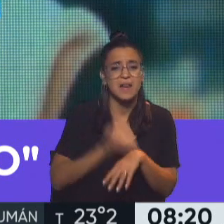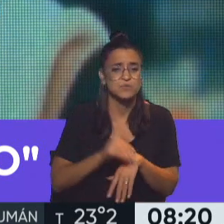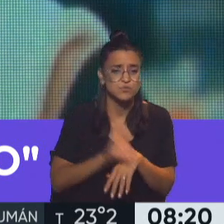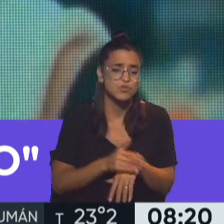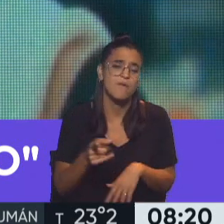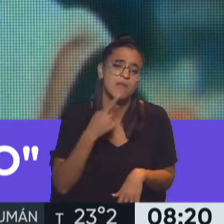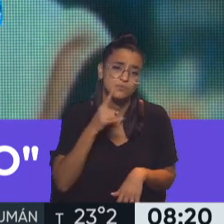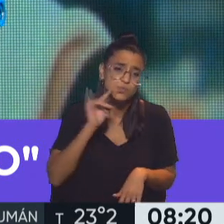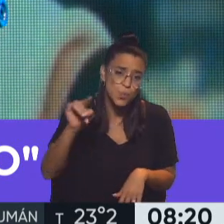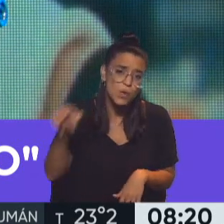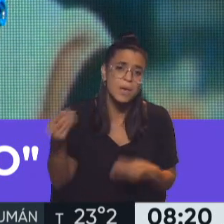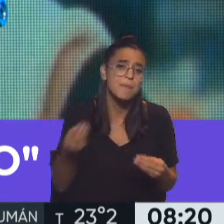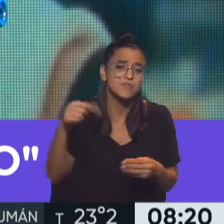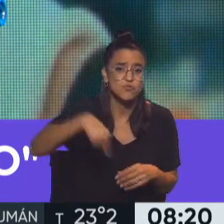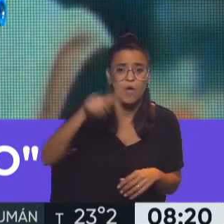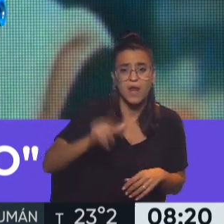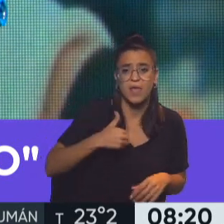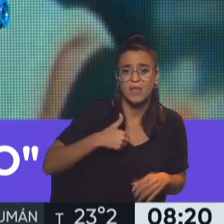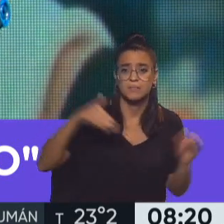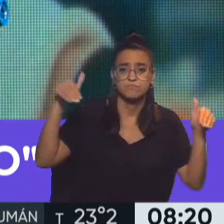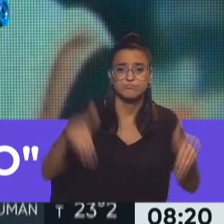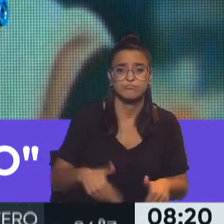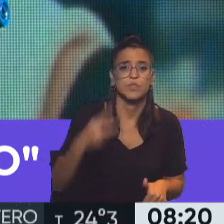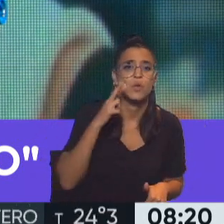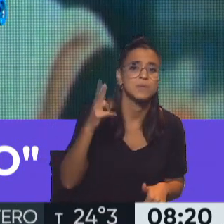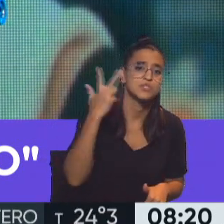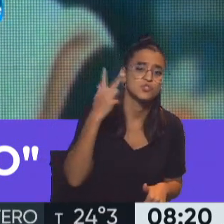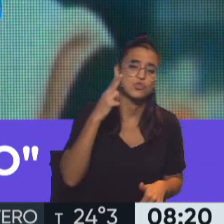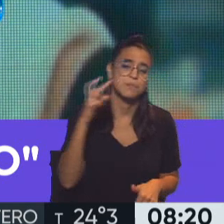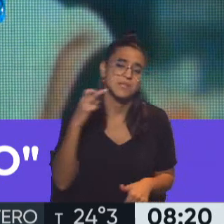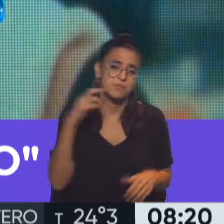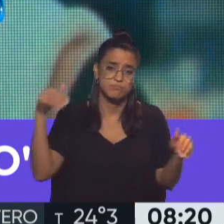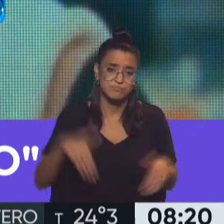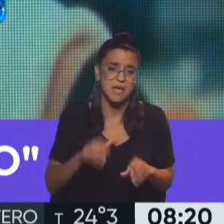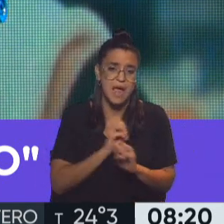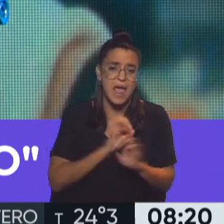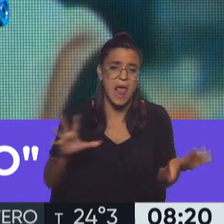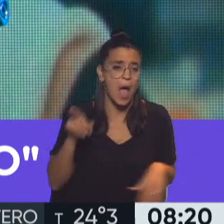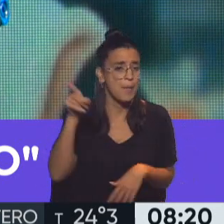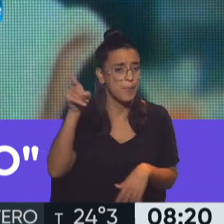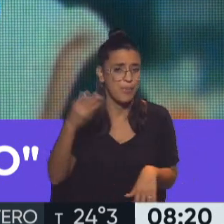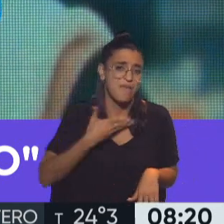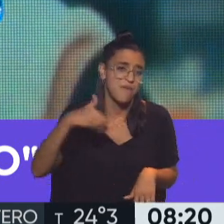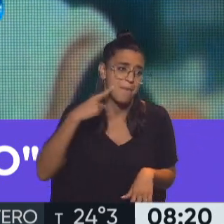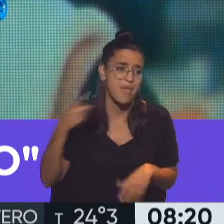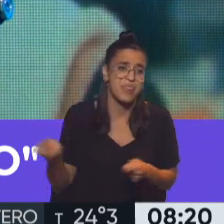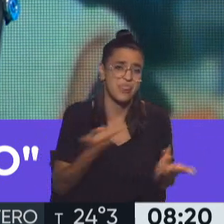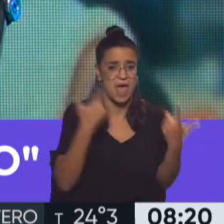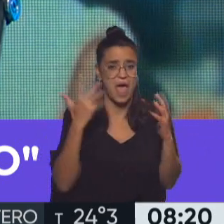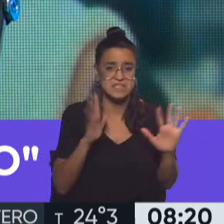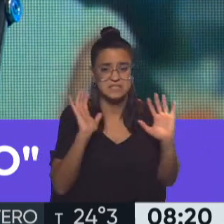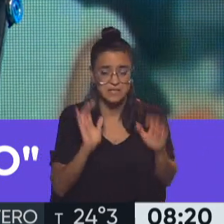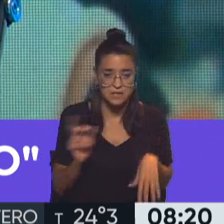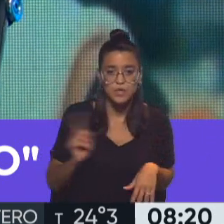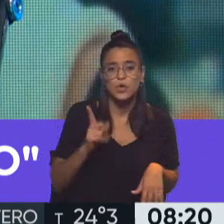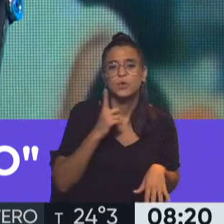responsables o corresponsables de lo que pasó en la Argentina en la debacle 2018-2019. Es de una gravedad inusitada que me parece que no es suficiente